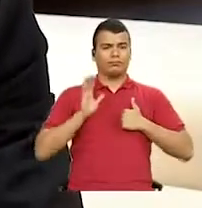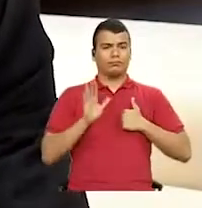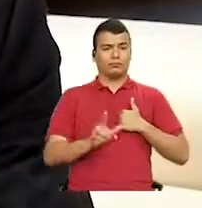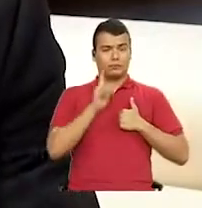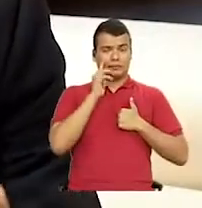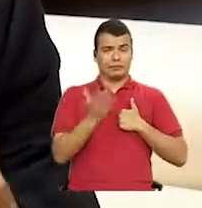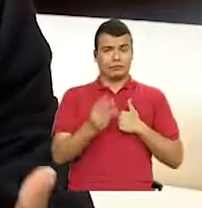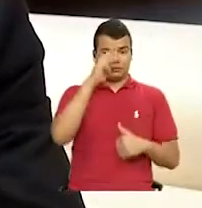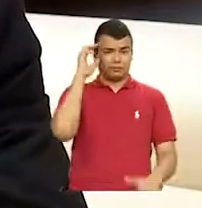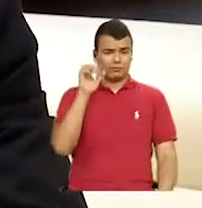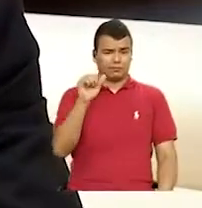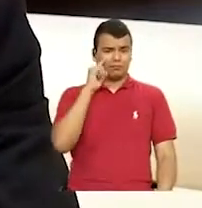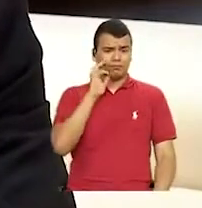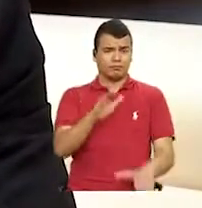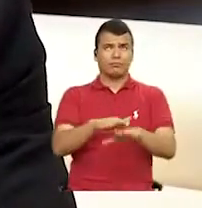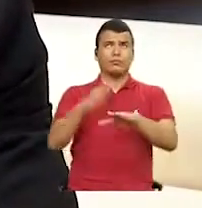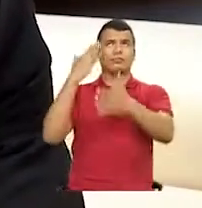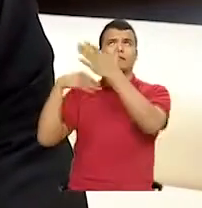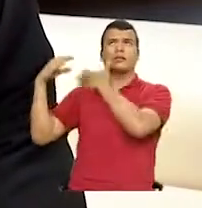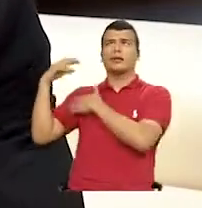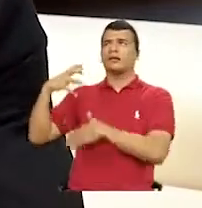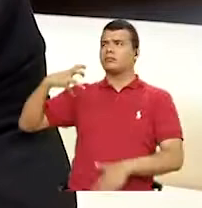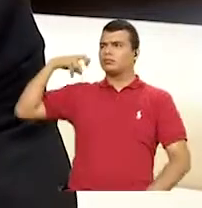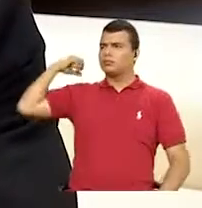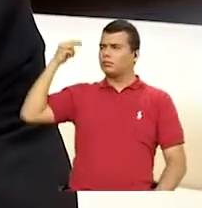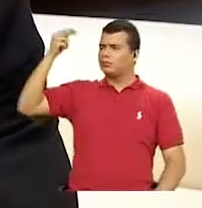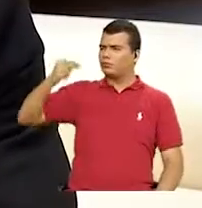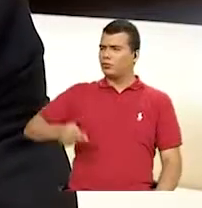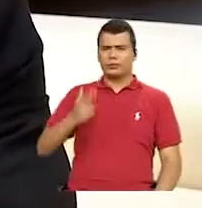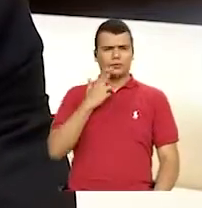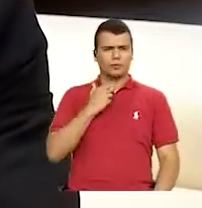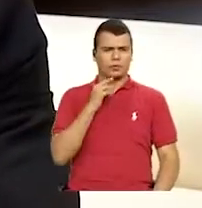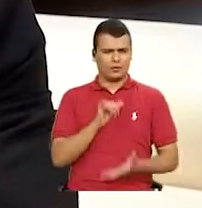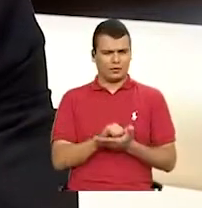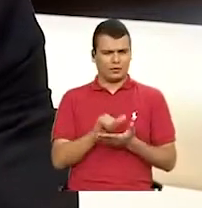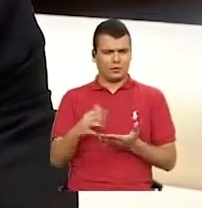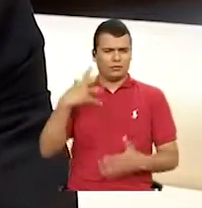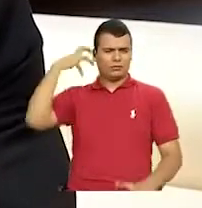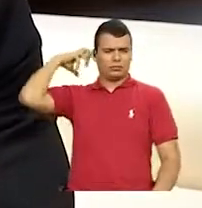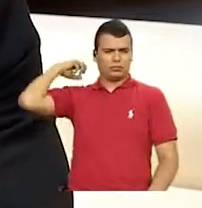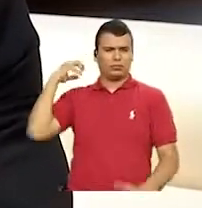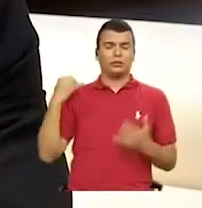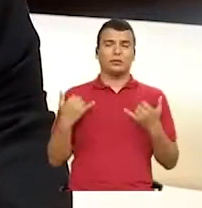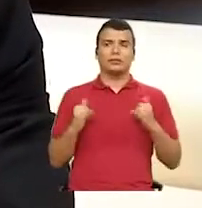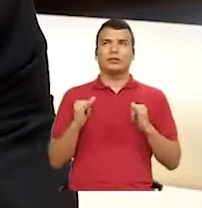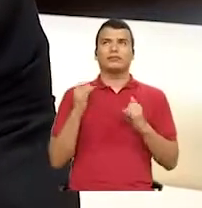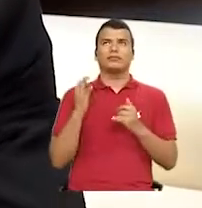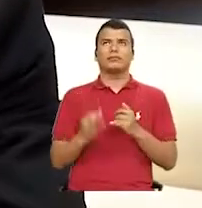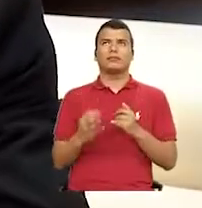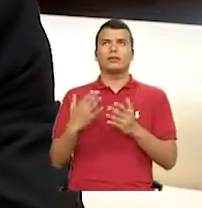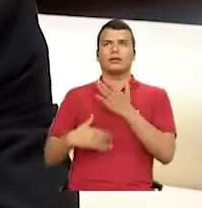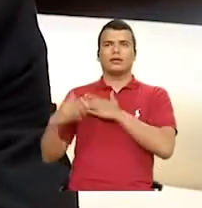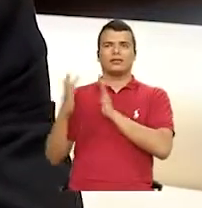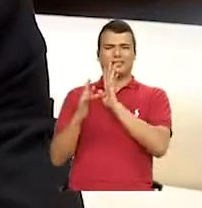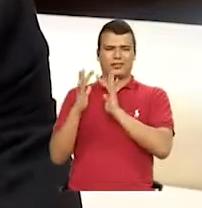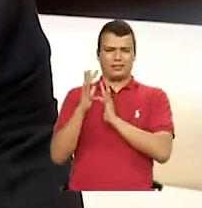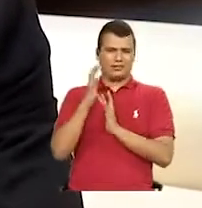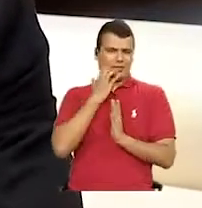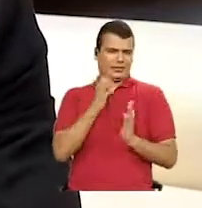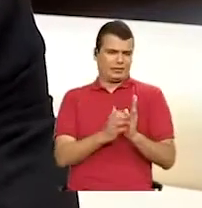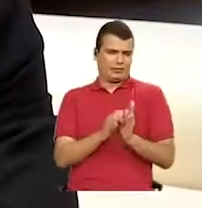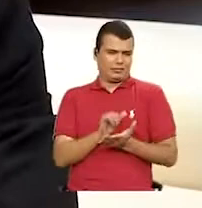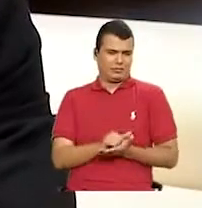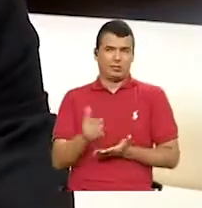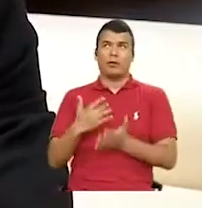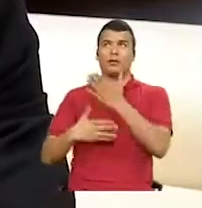Mauro, definitivamente si nos remontamos a la historia del azúcar o de los alimentos azucarados, tenemos que remitirnos a que Jesús, por ejemplo,